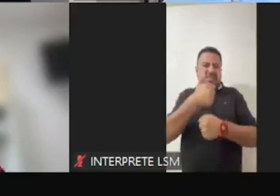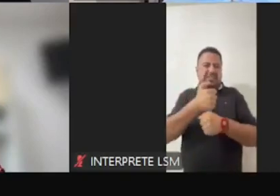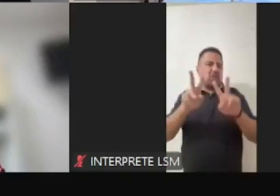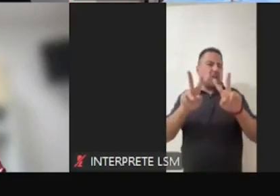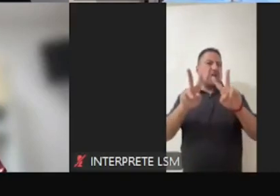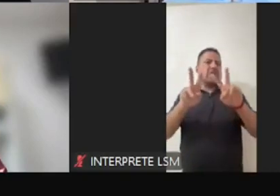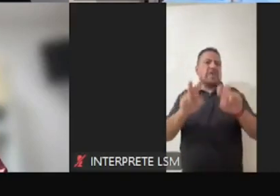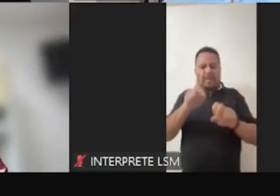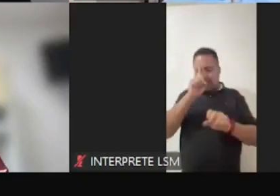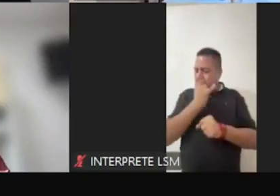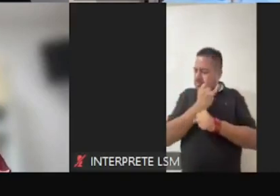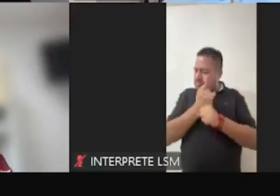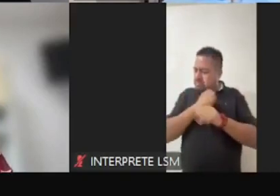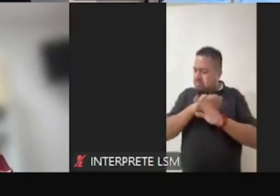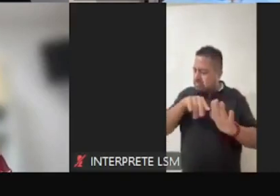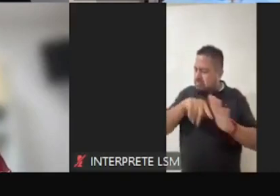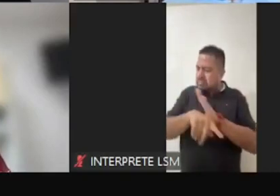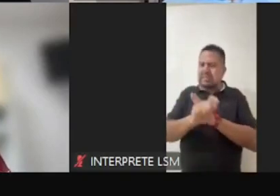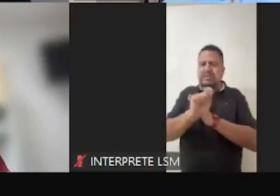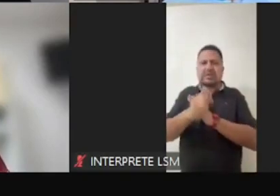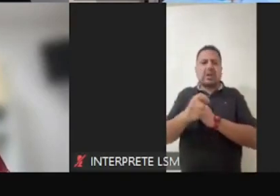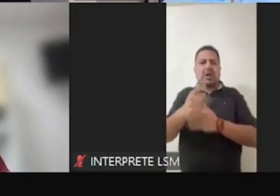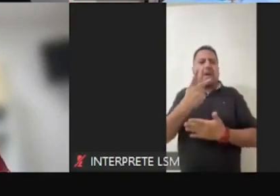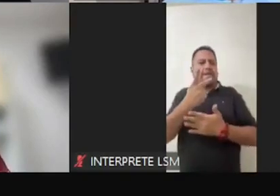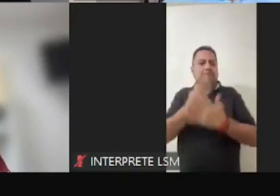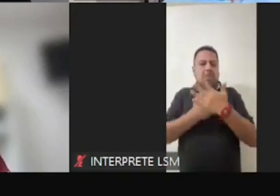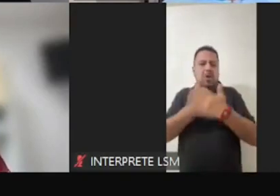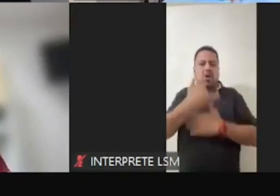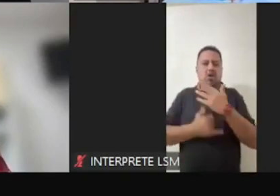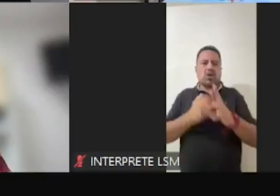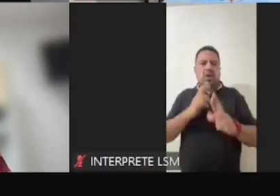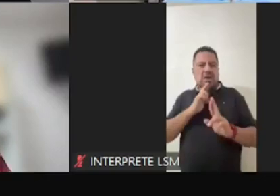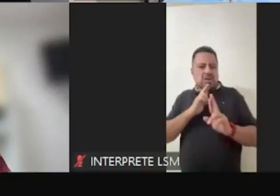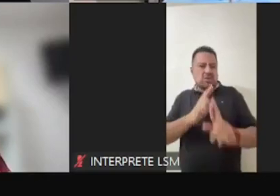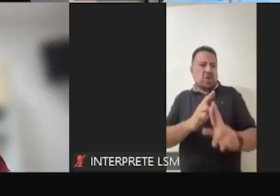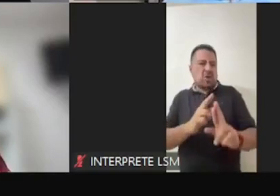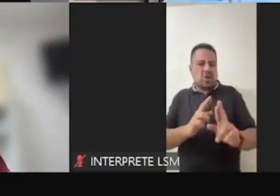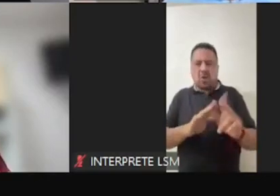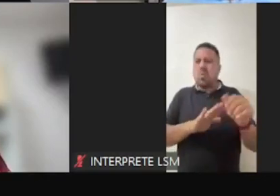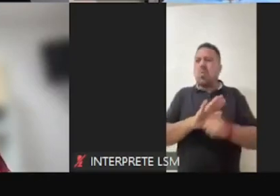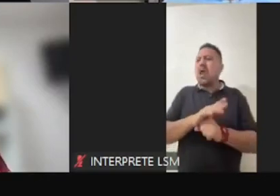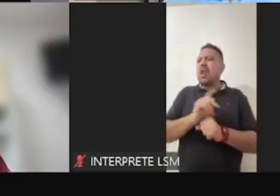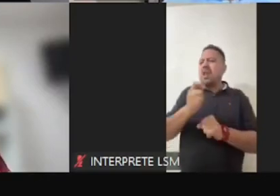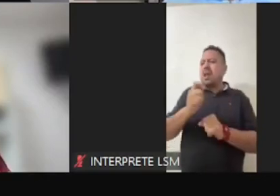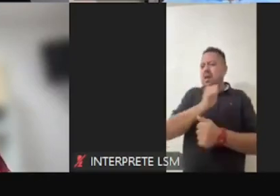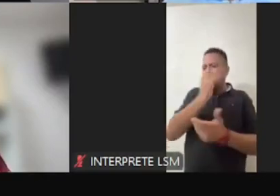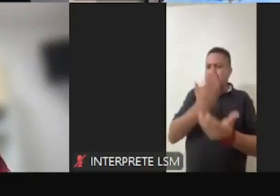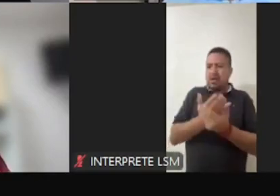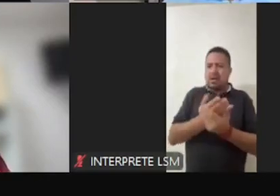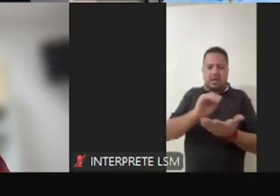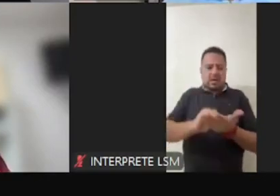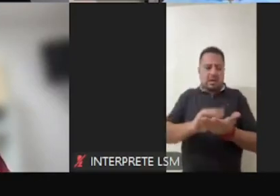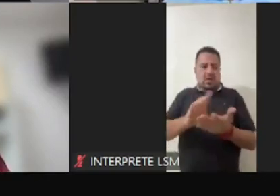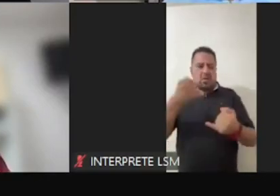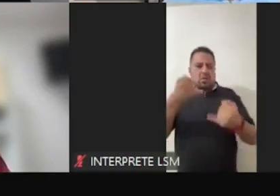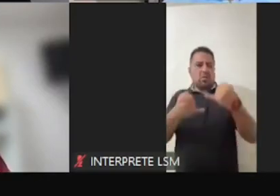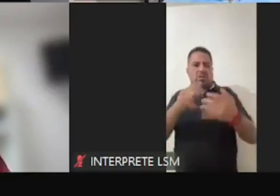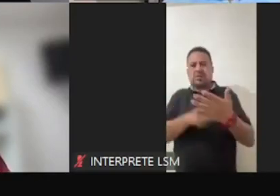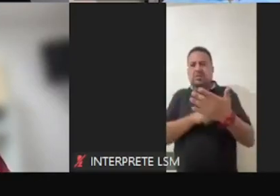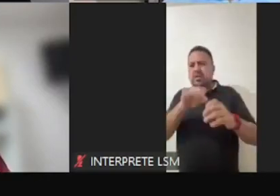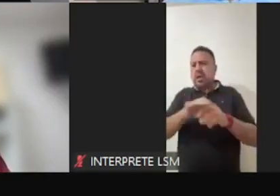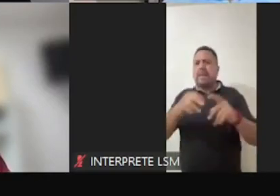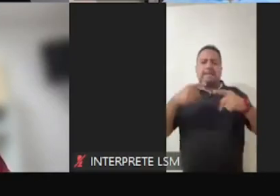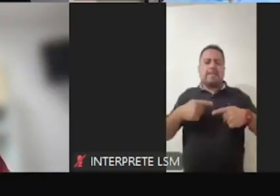listado para analizar y resolver se trata de un proyecto de resolución relativo al expediente de un juicio electoral ciudadano con